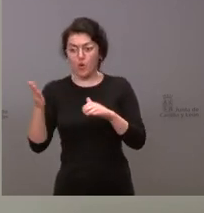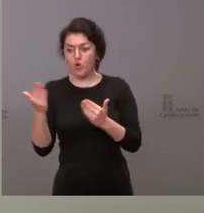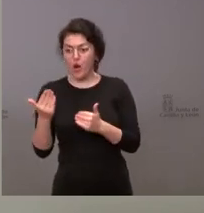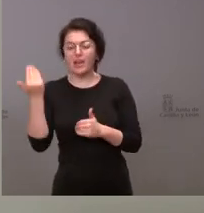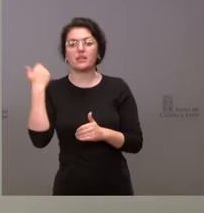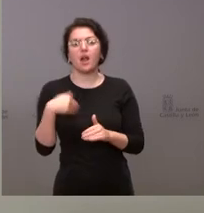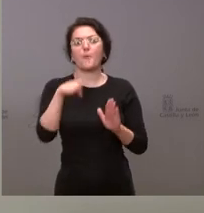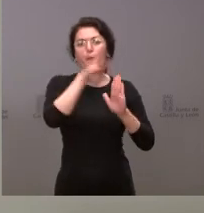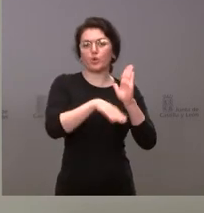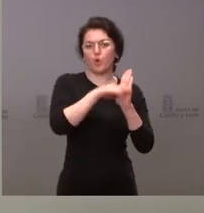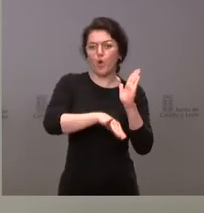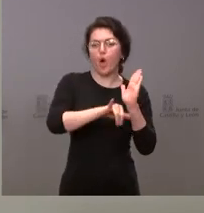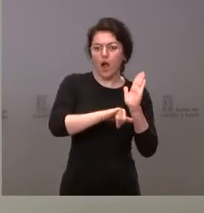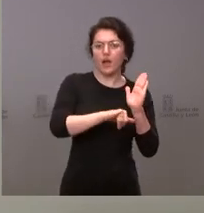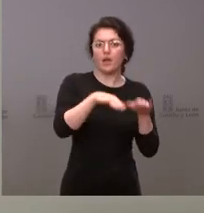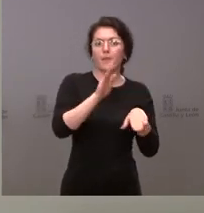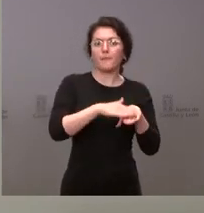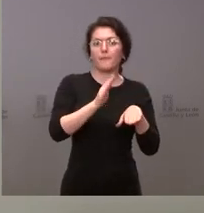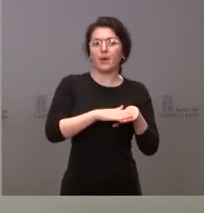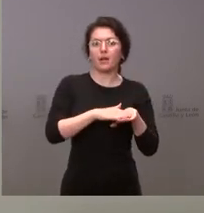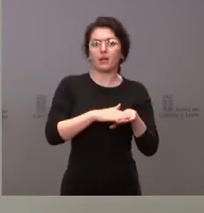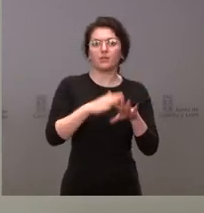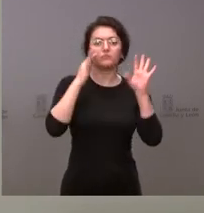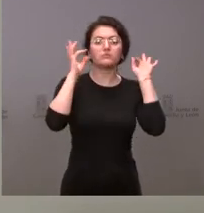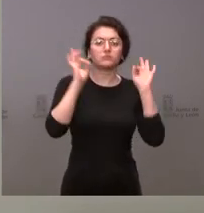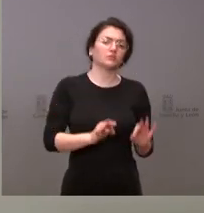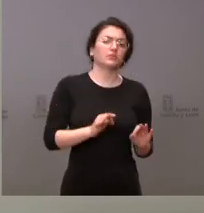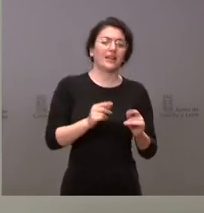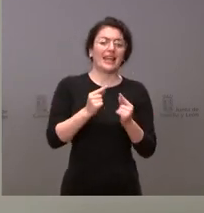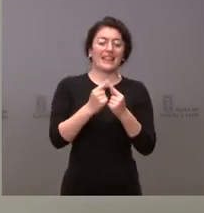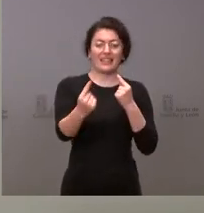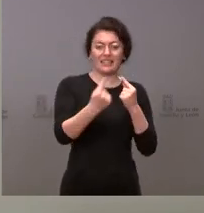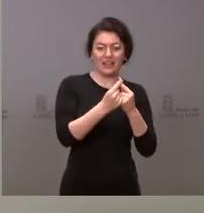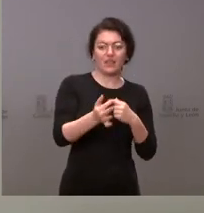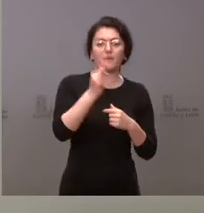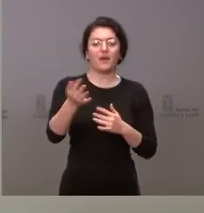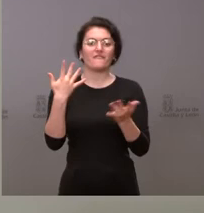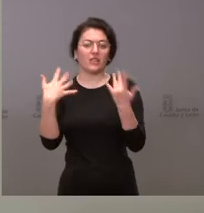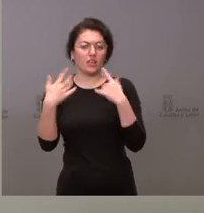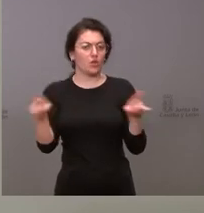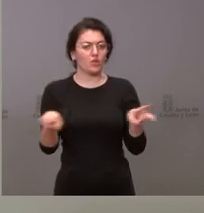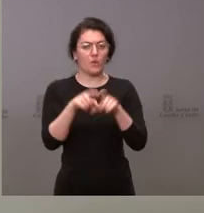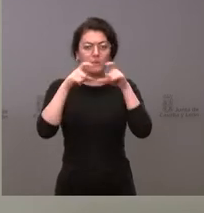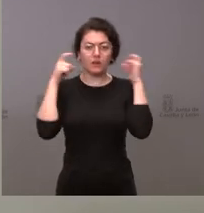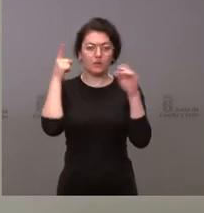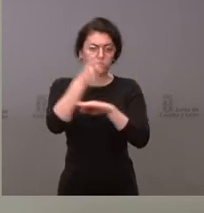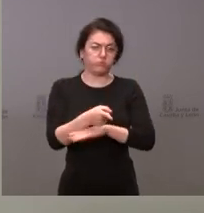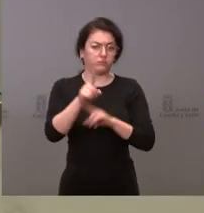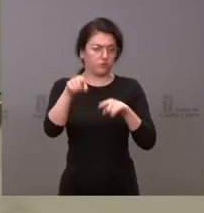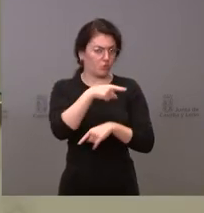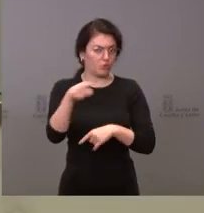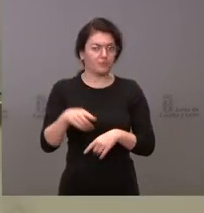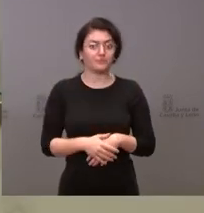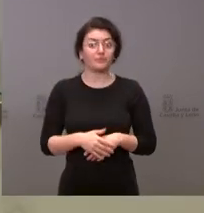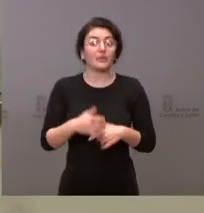esa distancia de seguridad de esa ventilación incluso aunque no fuera obligatorio el uso de las mascarillas en el